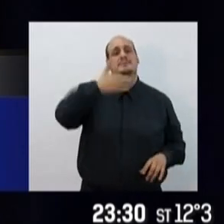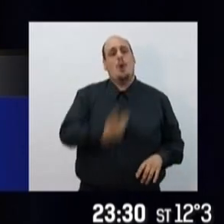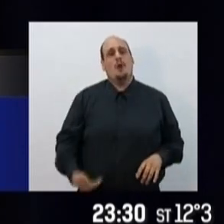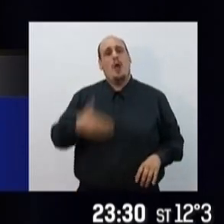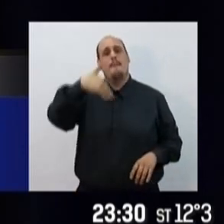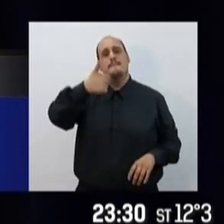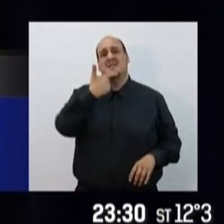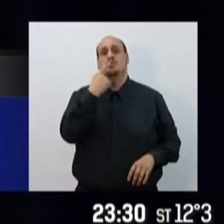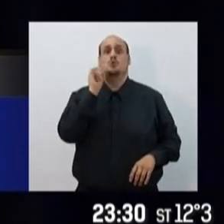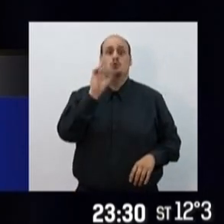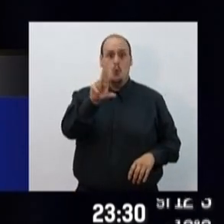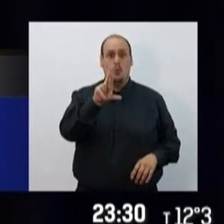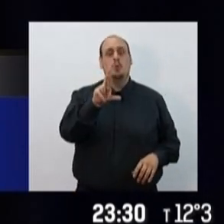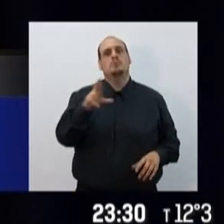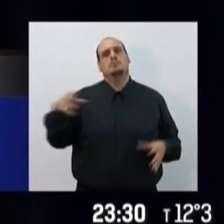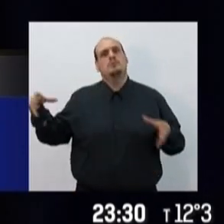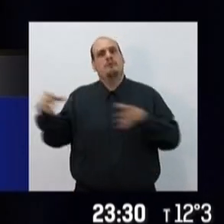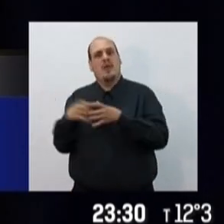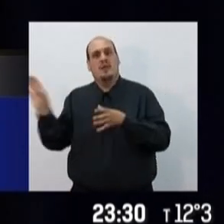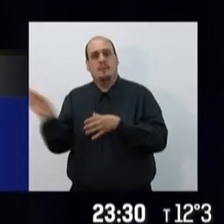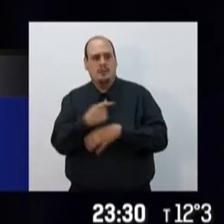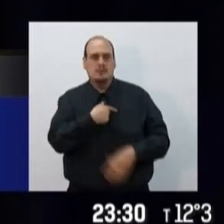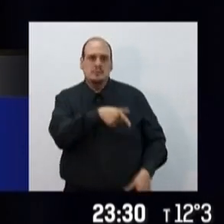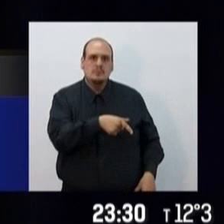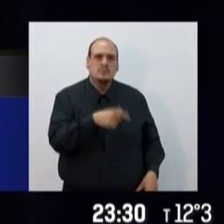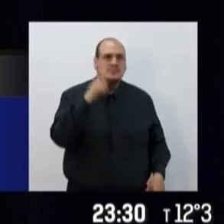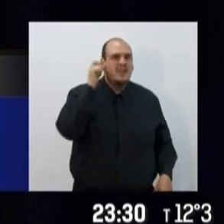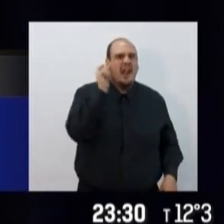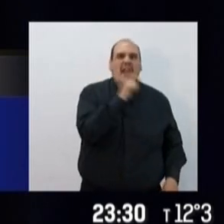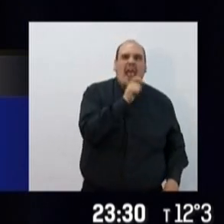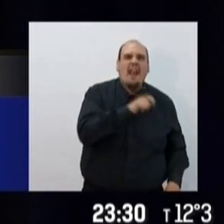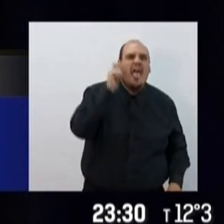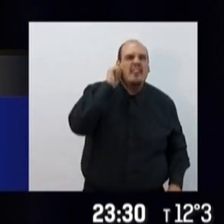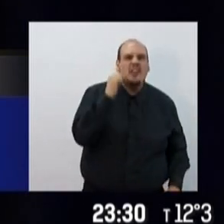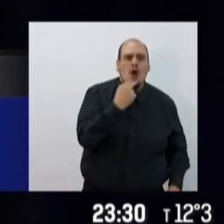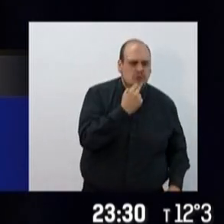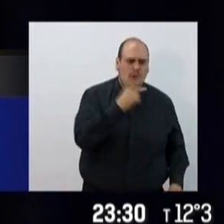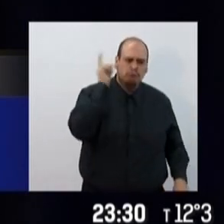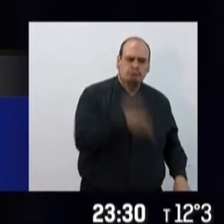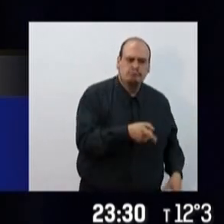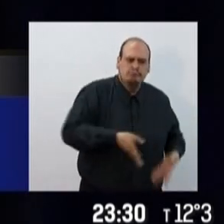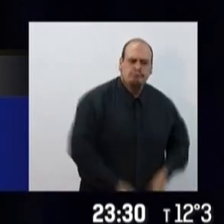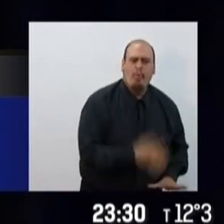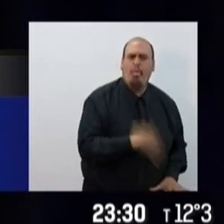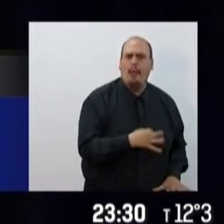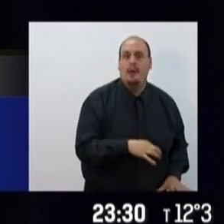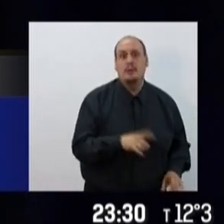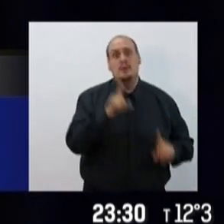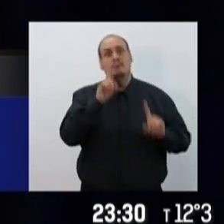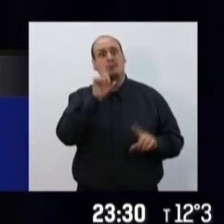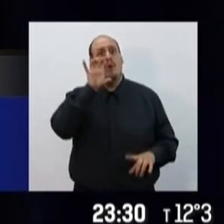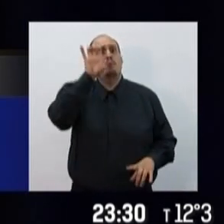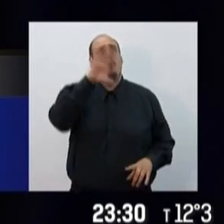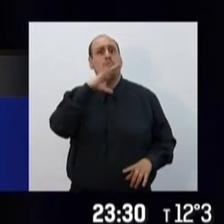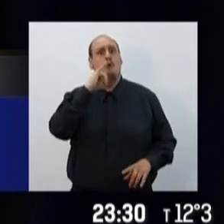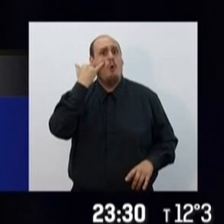del Frente de Todos, obligó a parir a una niña de 11 años. Lo mismo sucedió en Jujuy, donde gobierna Morales